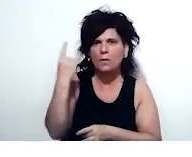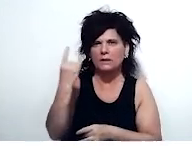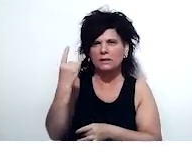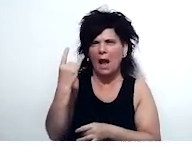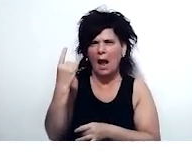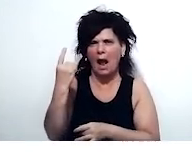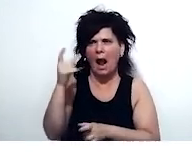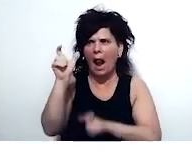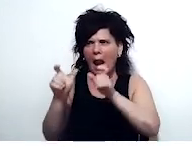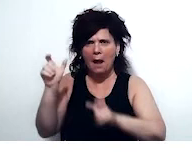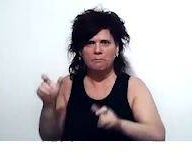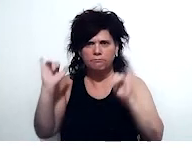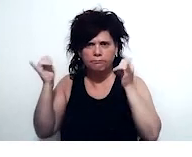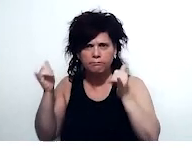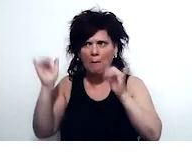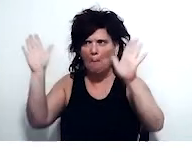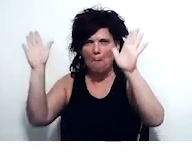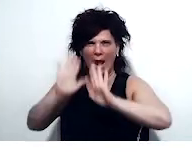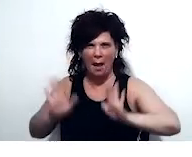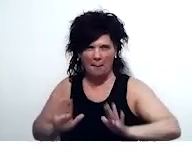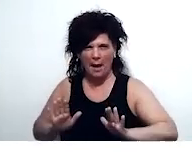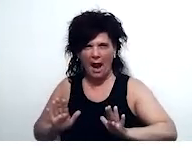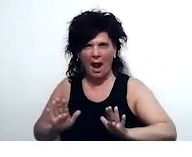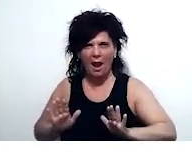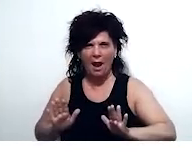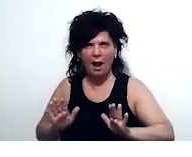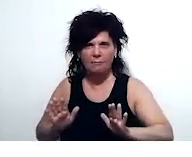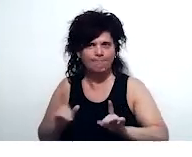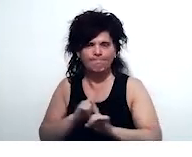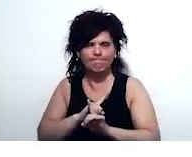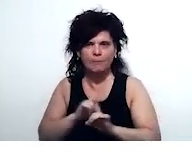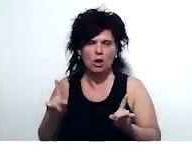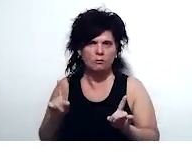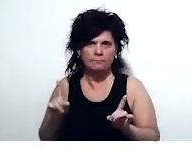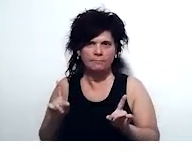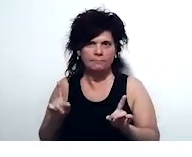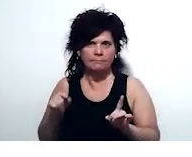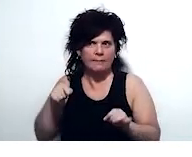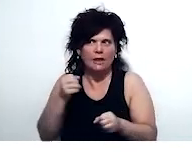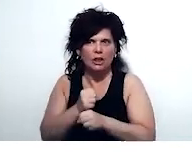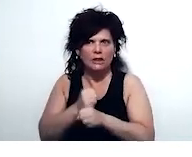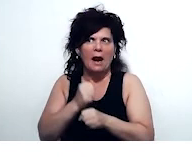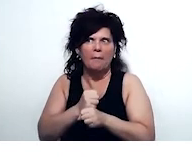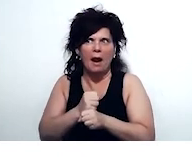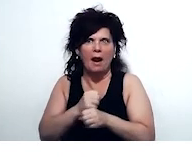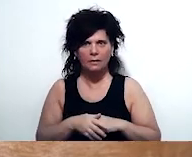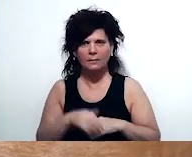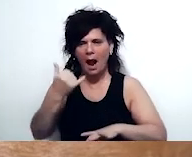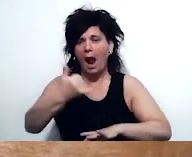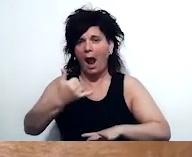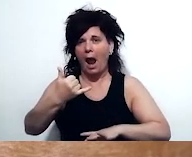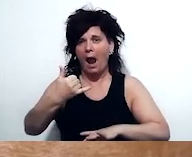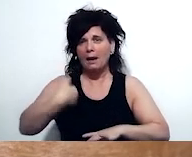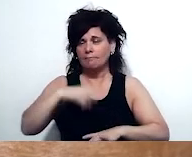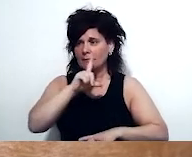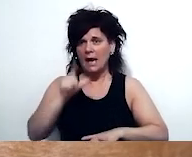está preparando a nuestros jóvenes y a nuestra gente, y a nuestros profesionales y a nuestros estudiantes para estos trabajos del futuro.